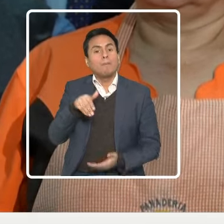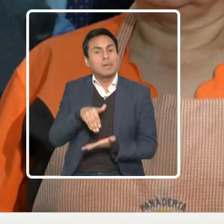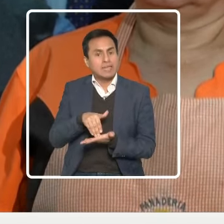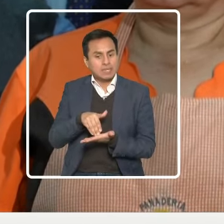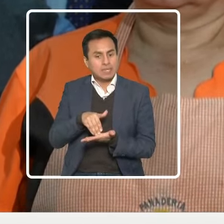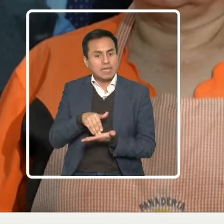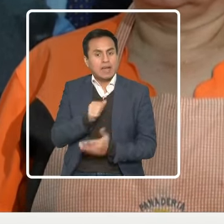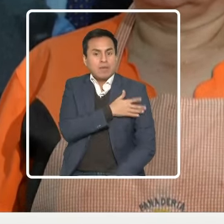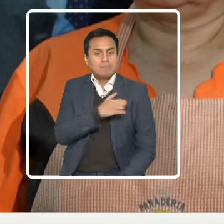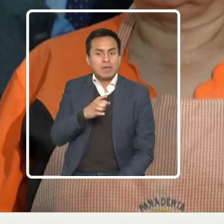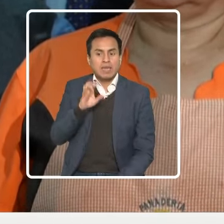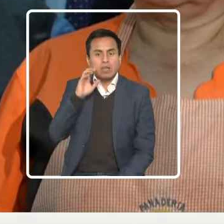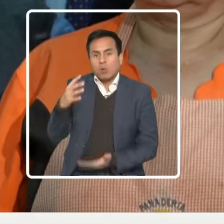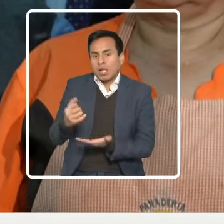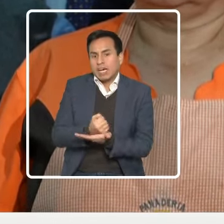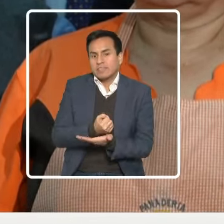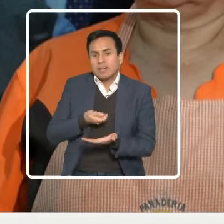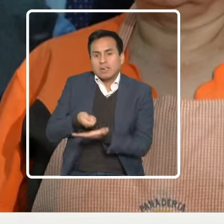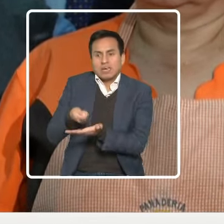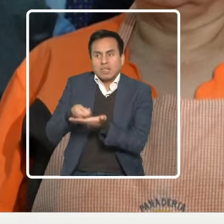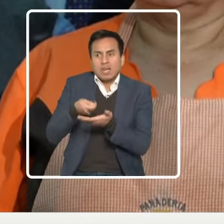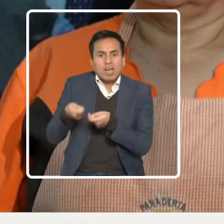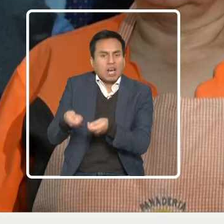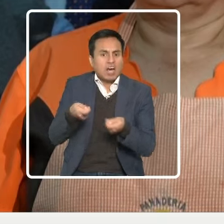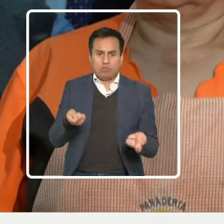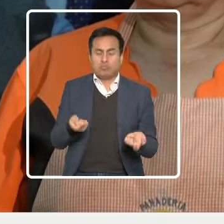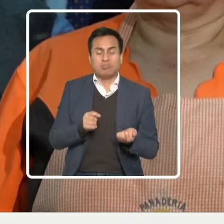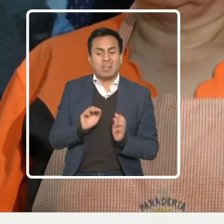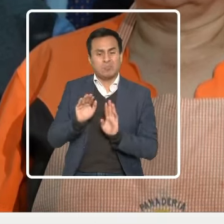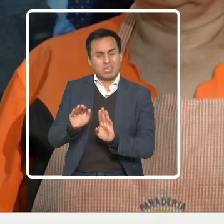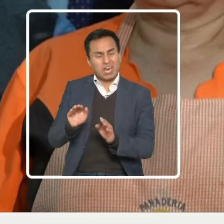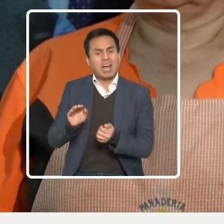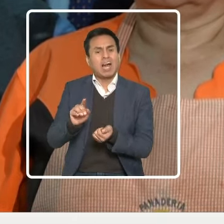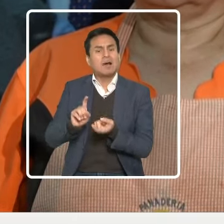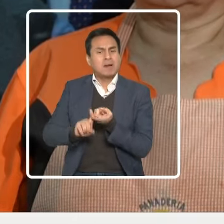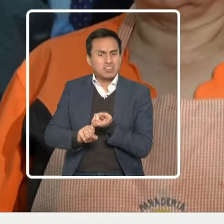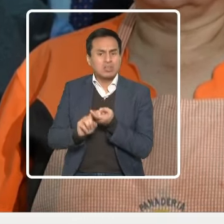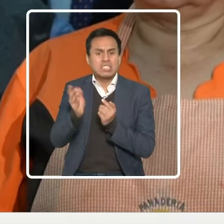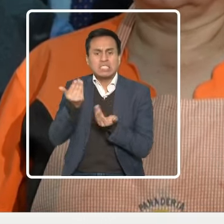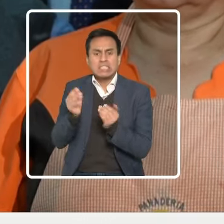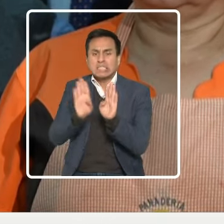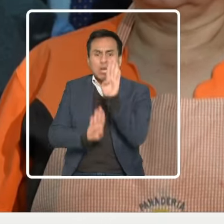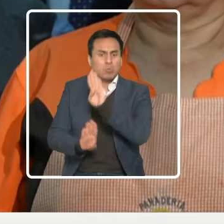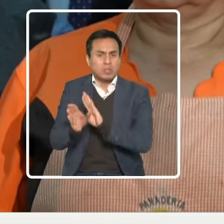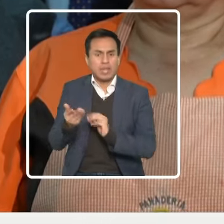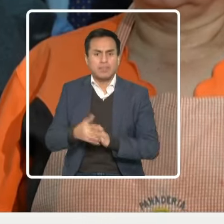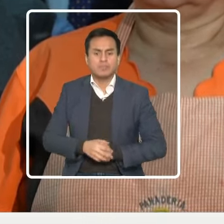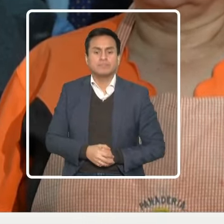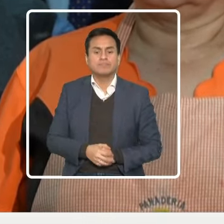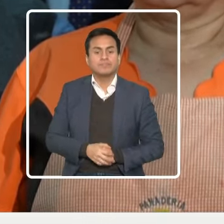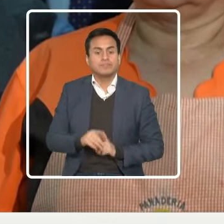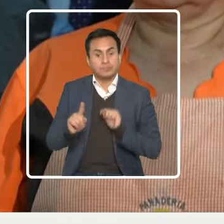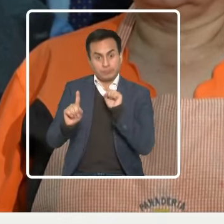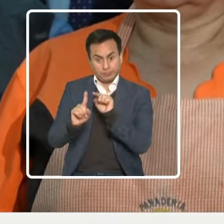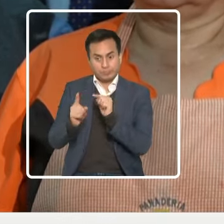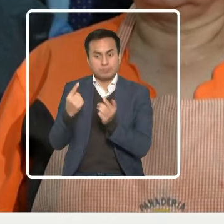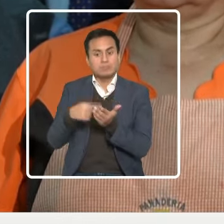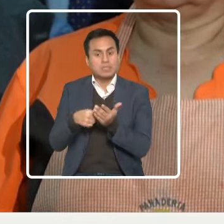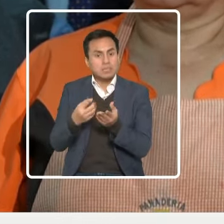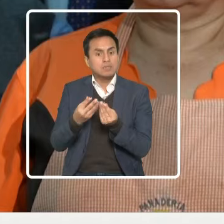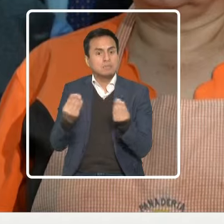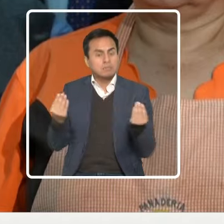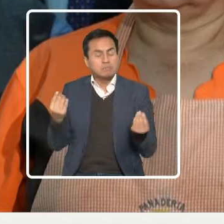101.000 pesos que recibe de la AFP y no le alcanza para costear sus gastos y apoyar a su marido que requiere cuidado. Y su caso es el de